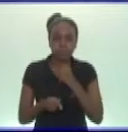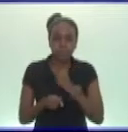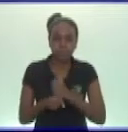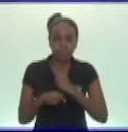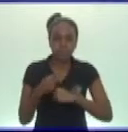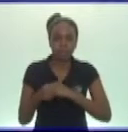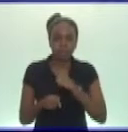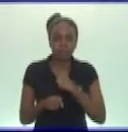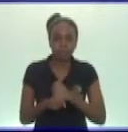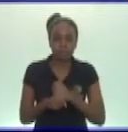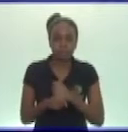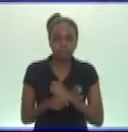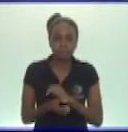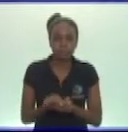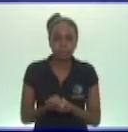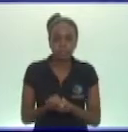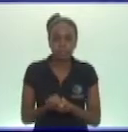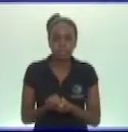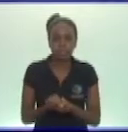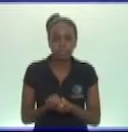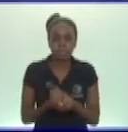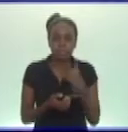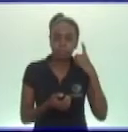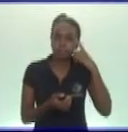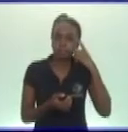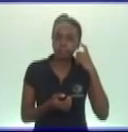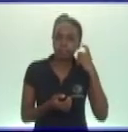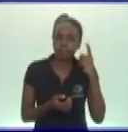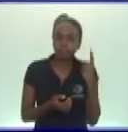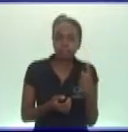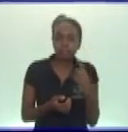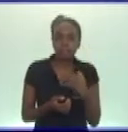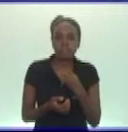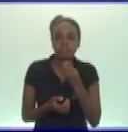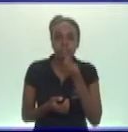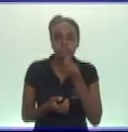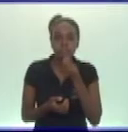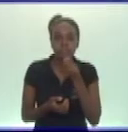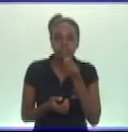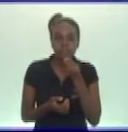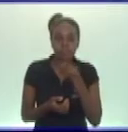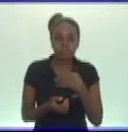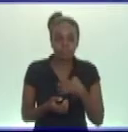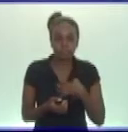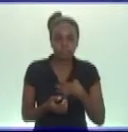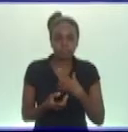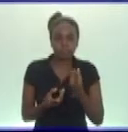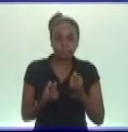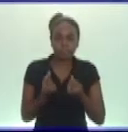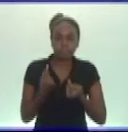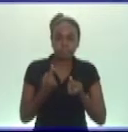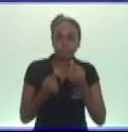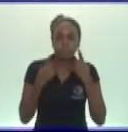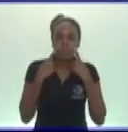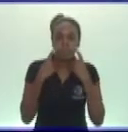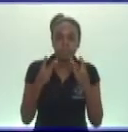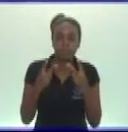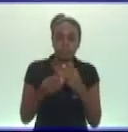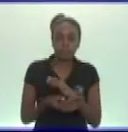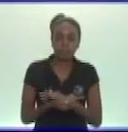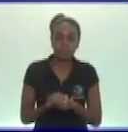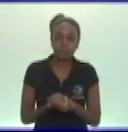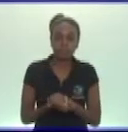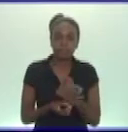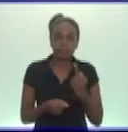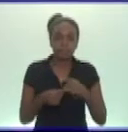útil, la ilusión de tener algo, ilusión que tenemos todos los seres humanos, de realización,